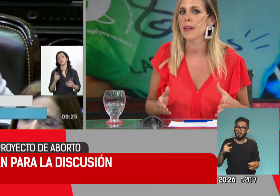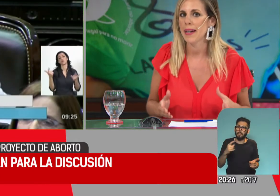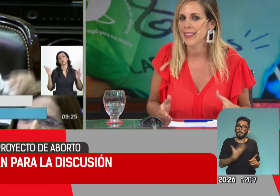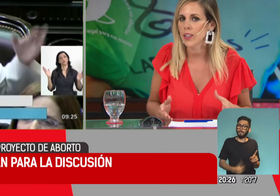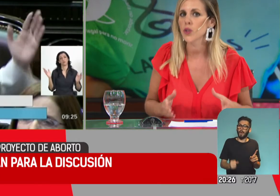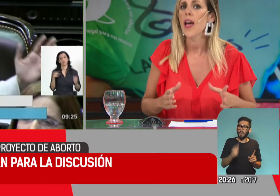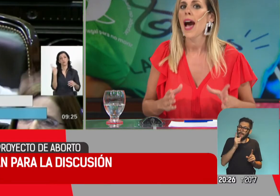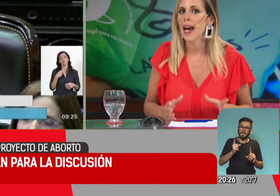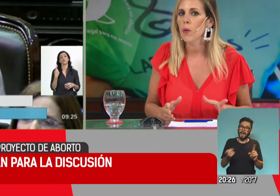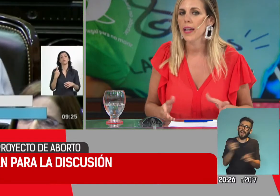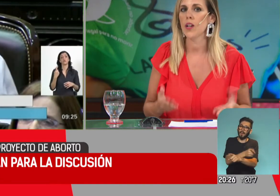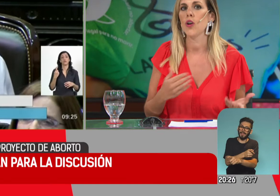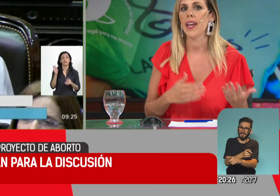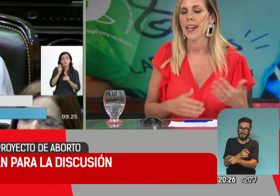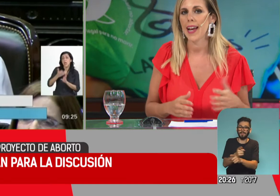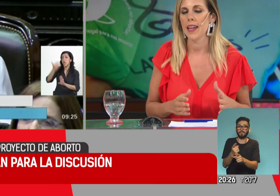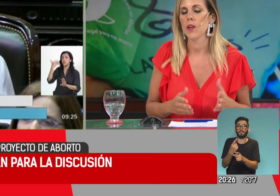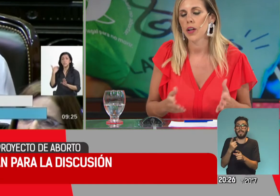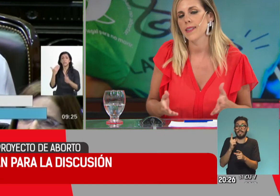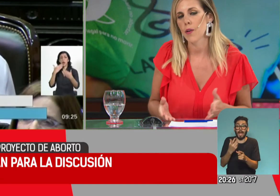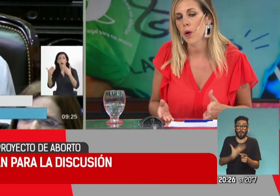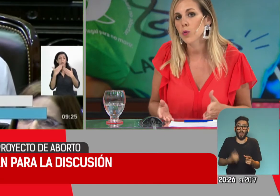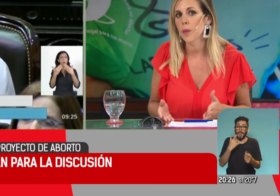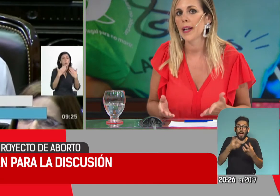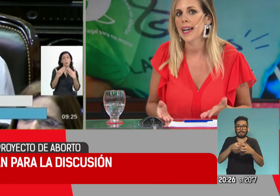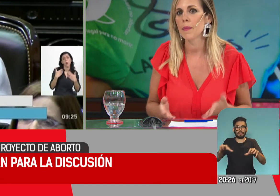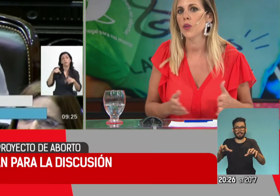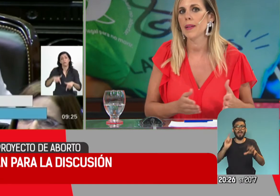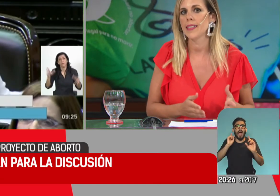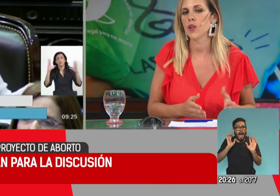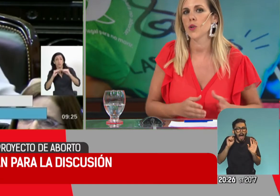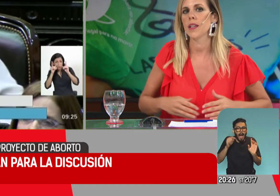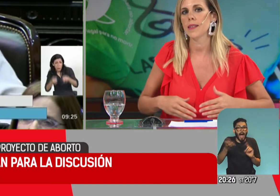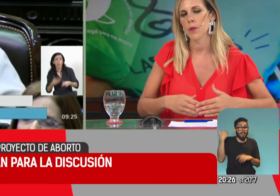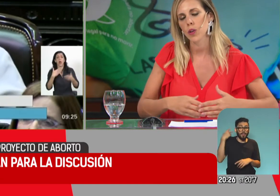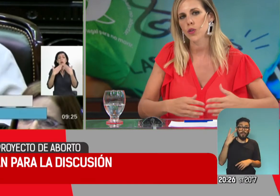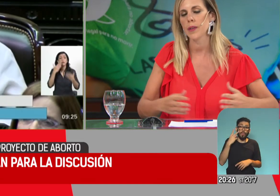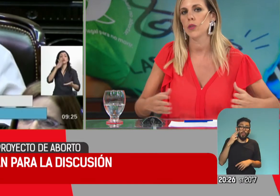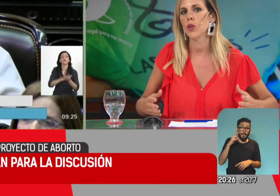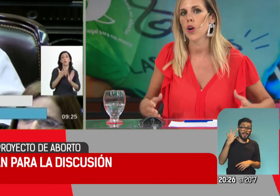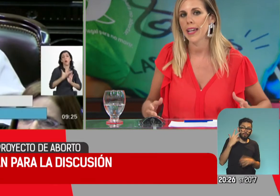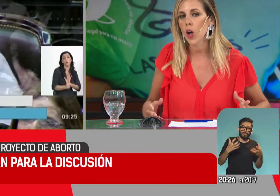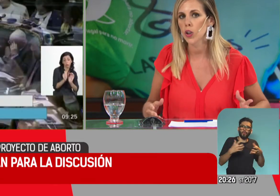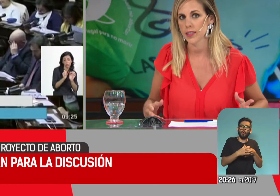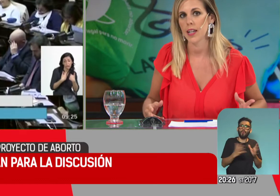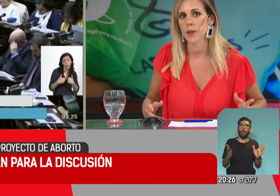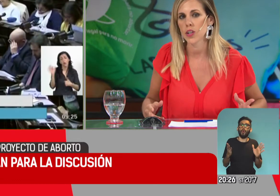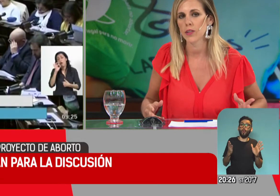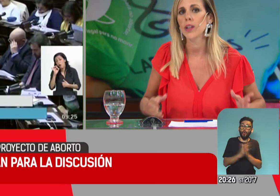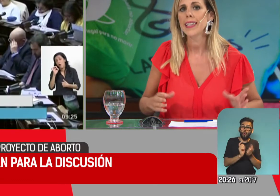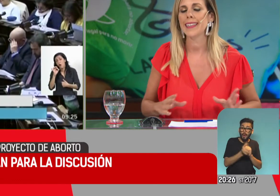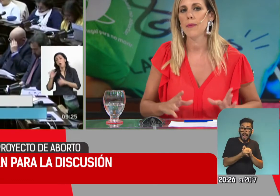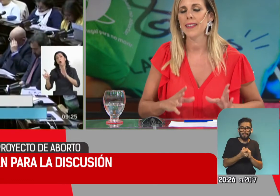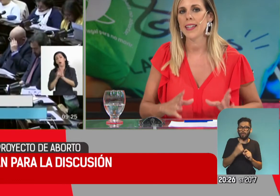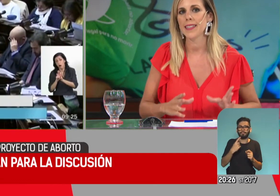también entre partidos, aunque lo que era, lo que es ahora Juntos por el Cambio, en 2018 se volcó sobre todo en contra del